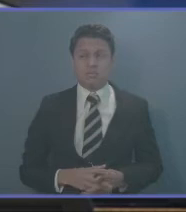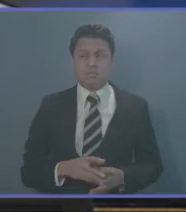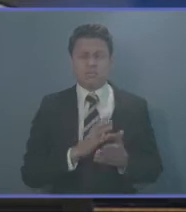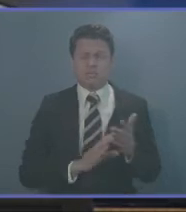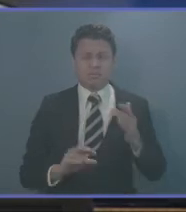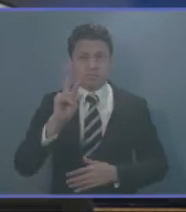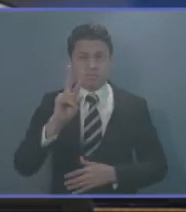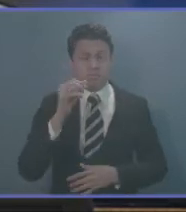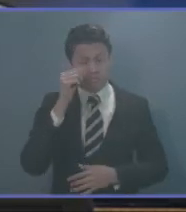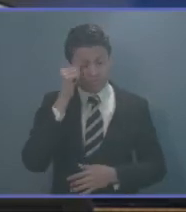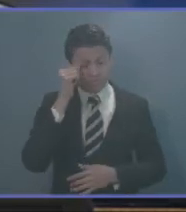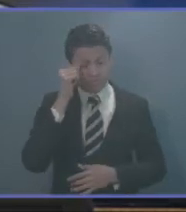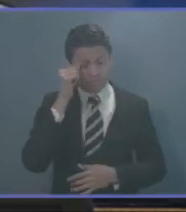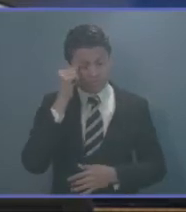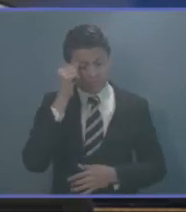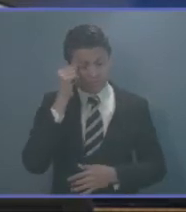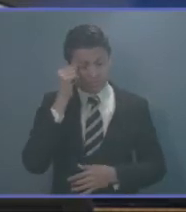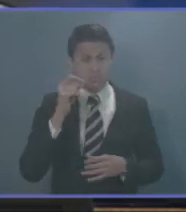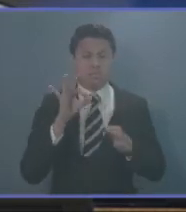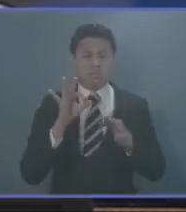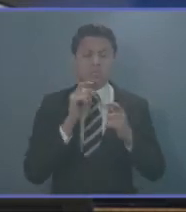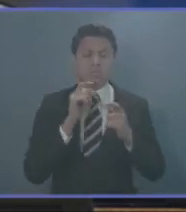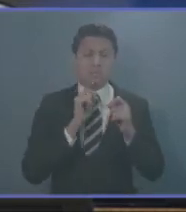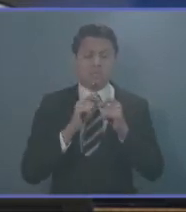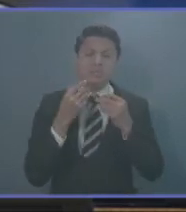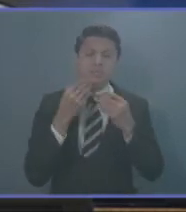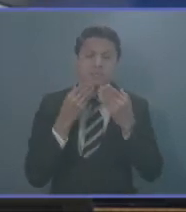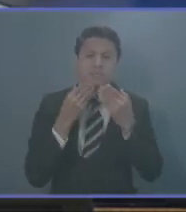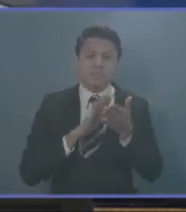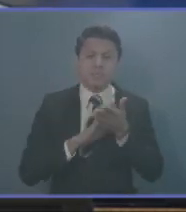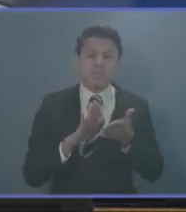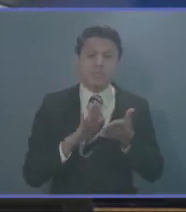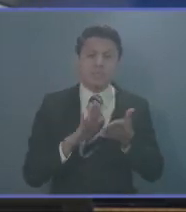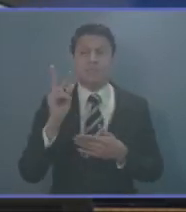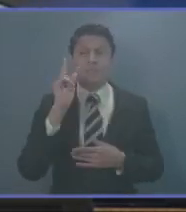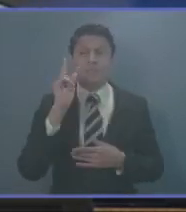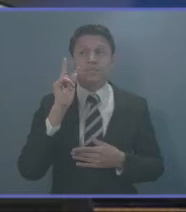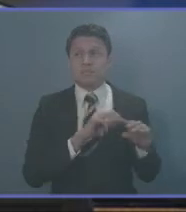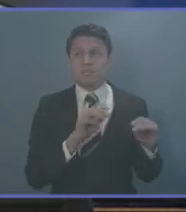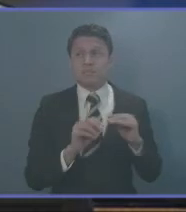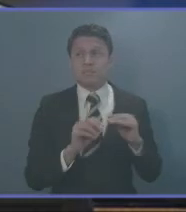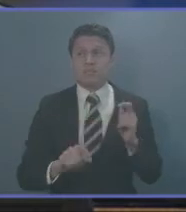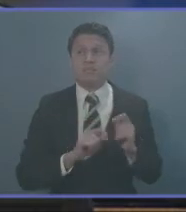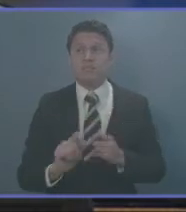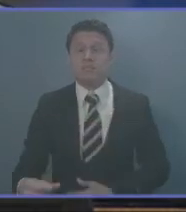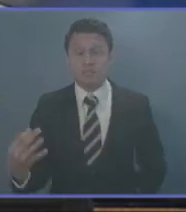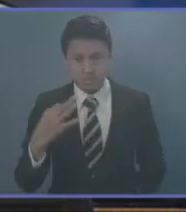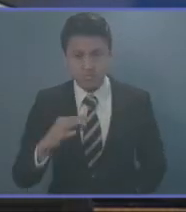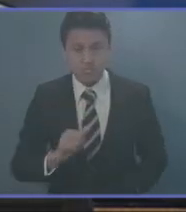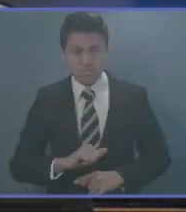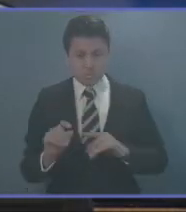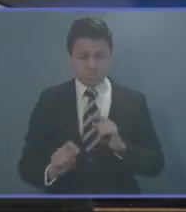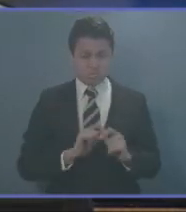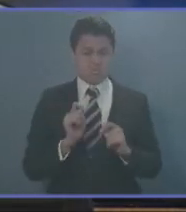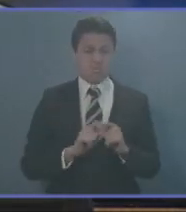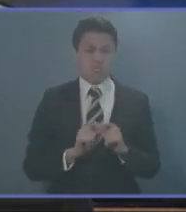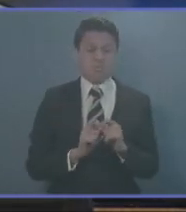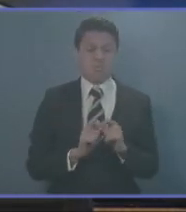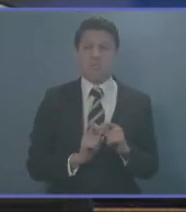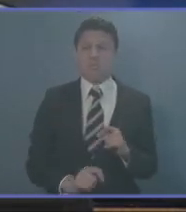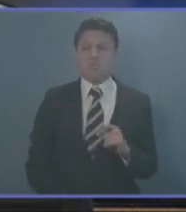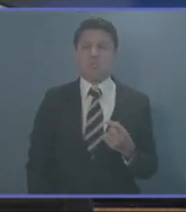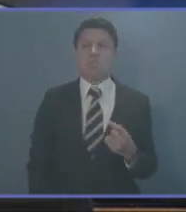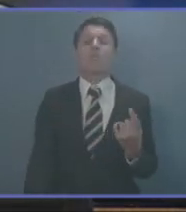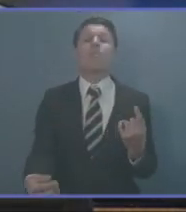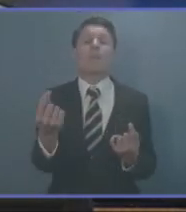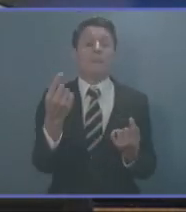Capítulo 2, del pago. Definición del pago, artículo 30. Pago es el cumplimiento del tributo adeudado y tiene que ser efectuado por